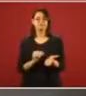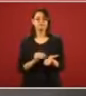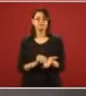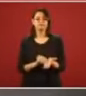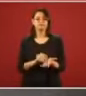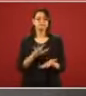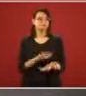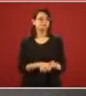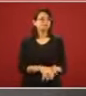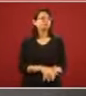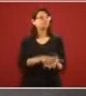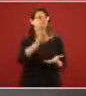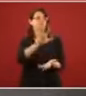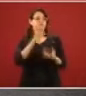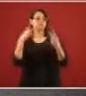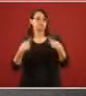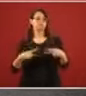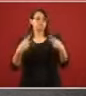la mayoría de la gente